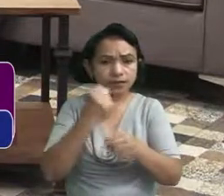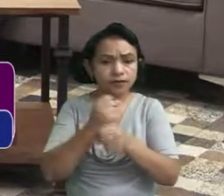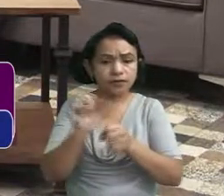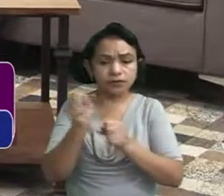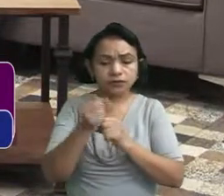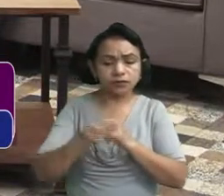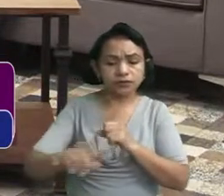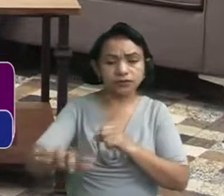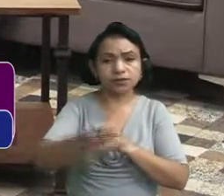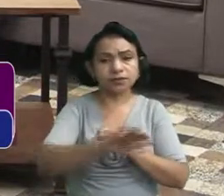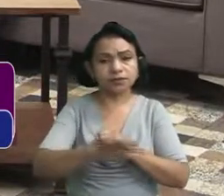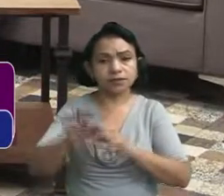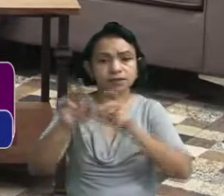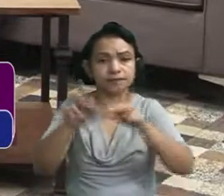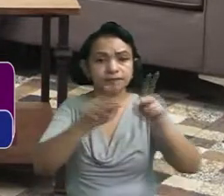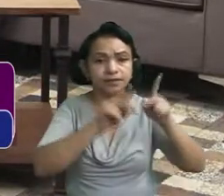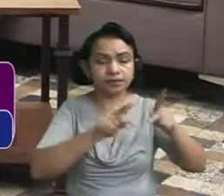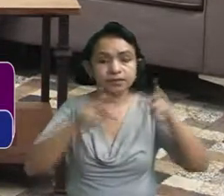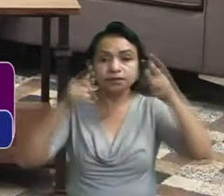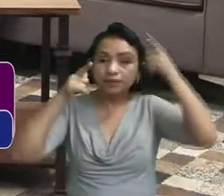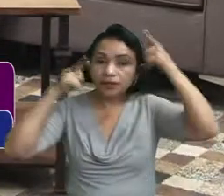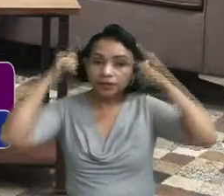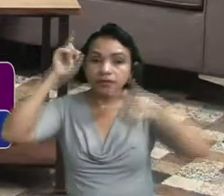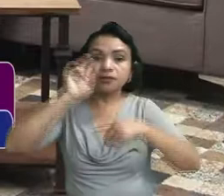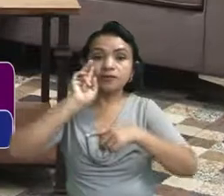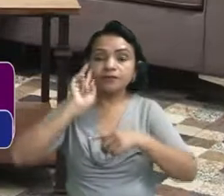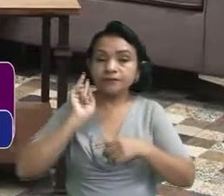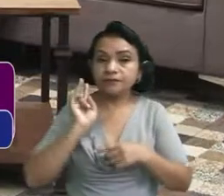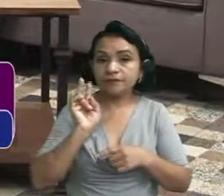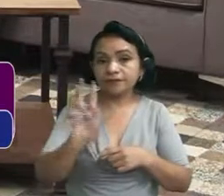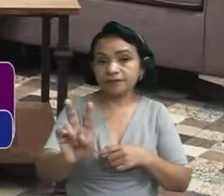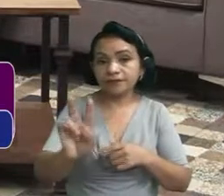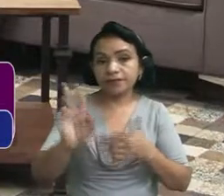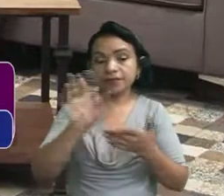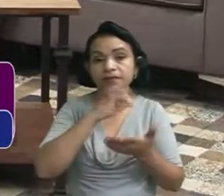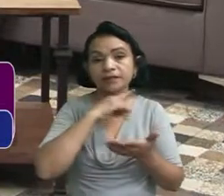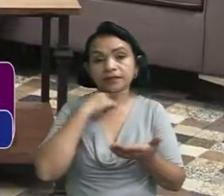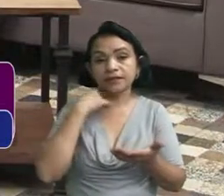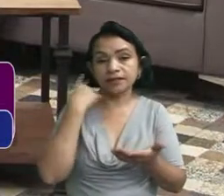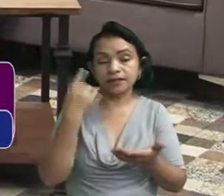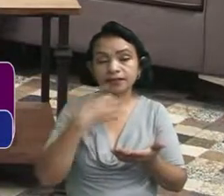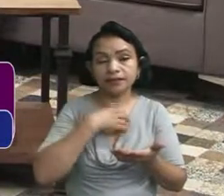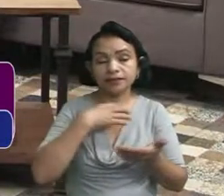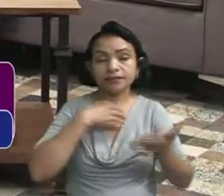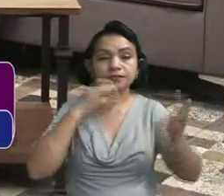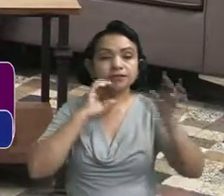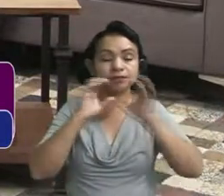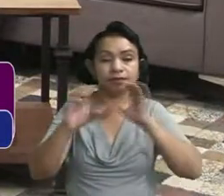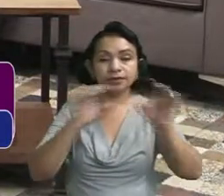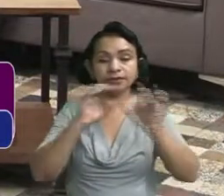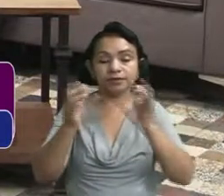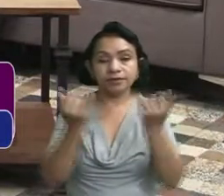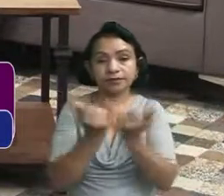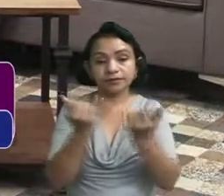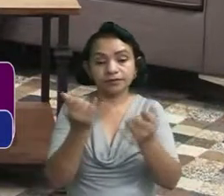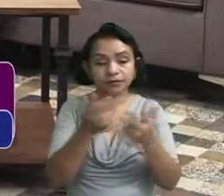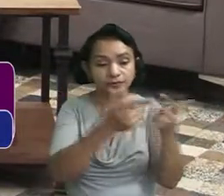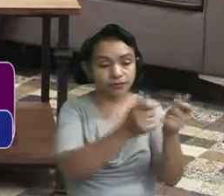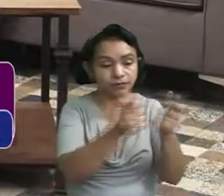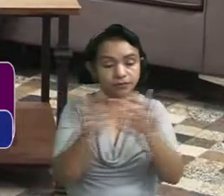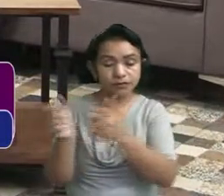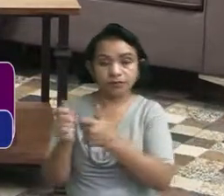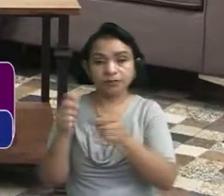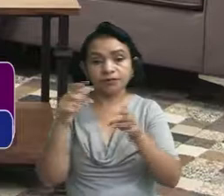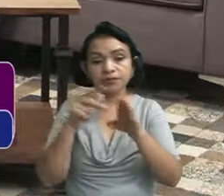en principio desde la cosmovisión de Sandino, partiendo obviamente desde la realidad y de su comunicación que él tuvo en su juventud con los movimientos